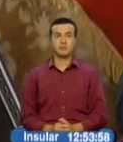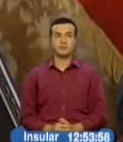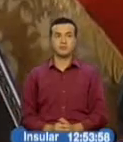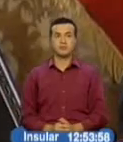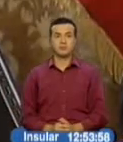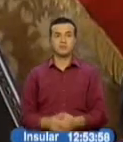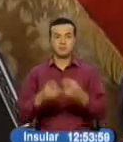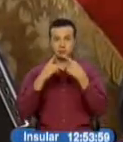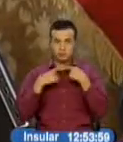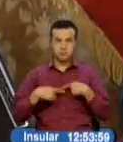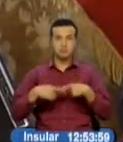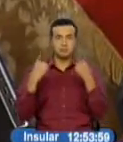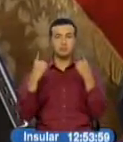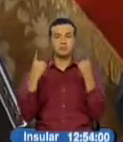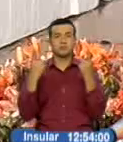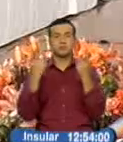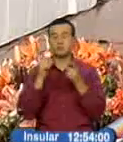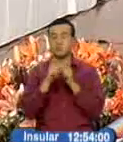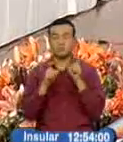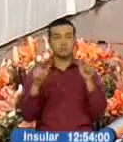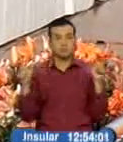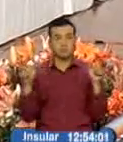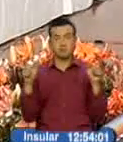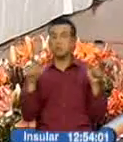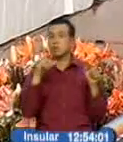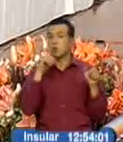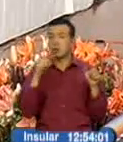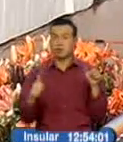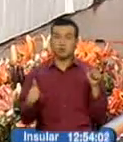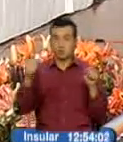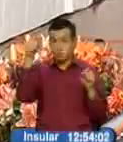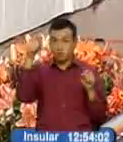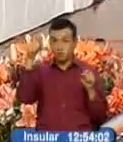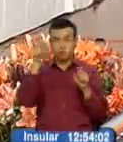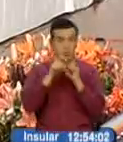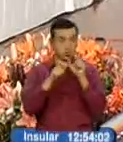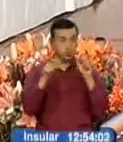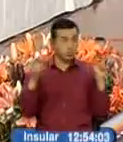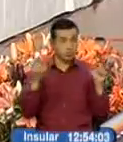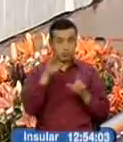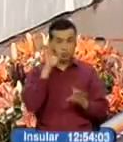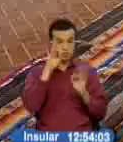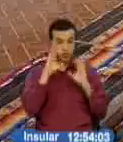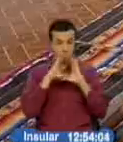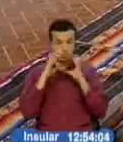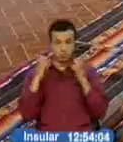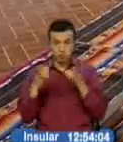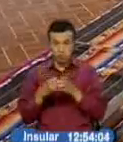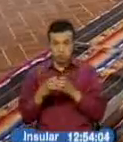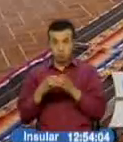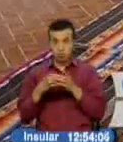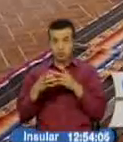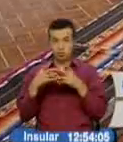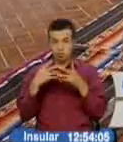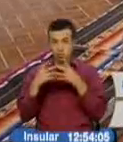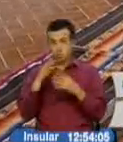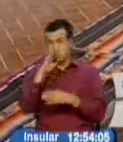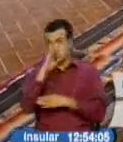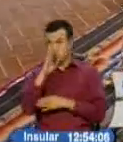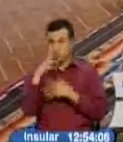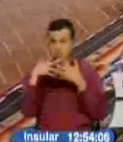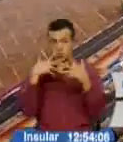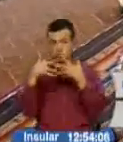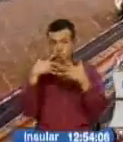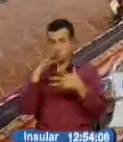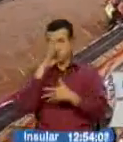El solo anuncio ha generado reacciones. No solo han sido las autoridades ni las personas requeridas para la conformación del Frente de Transparencia propuesto por el presidente